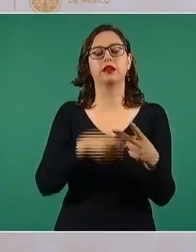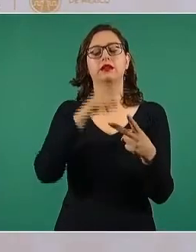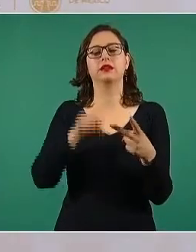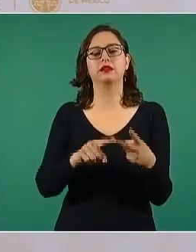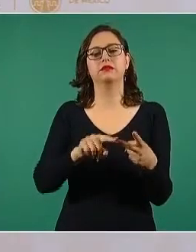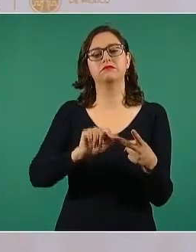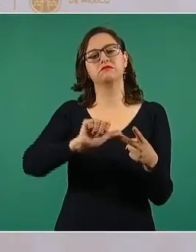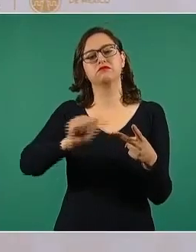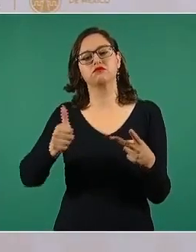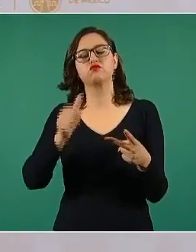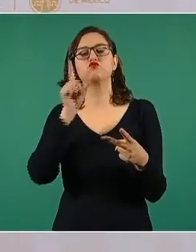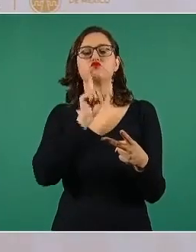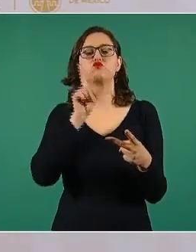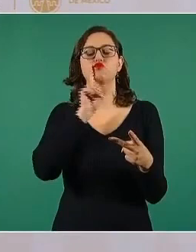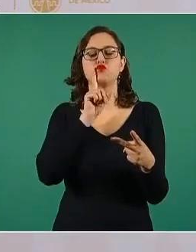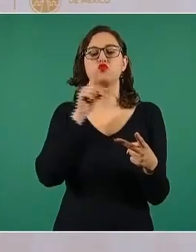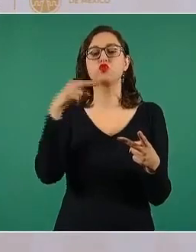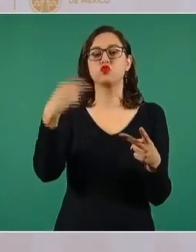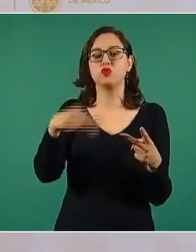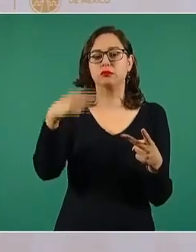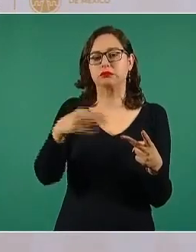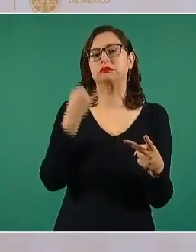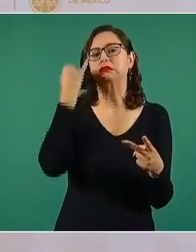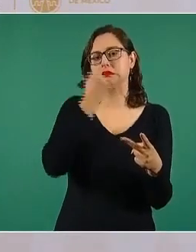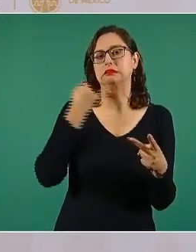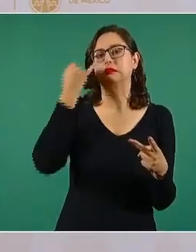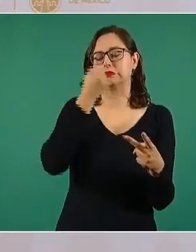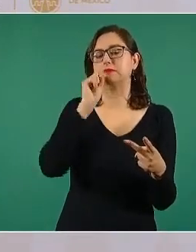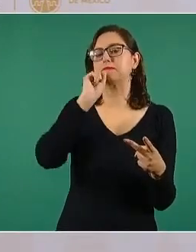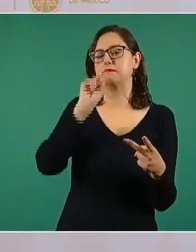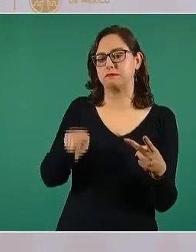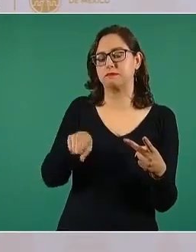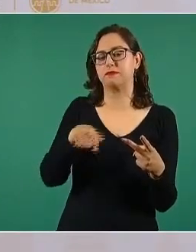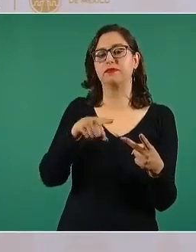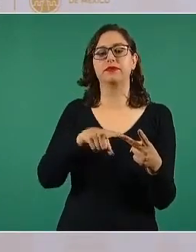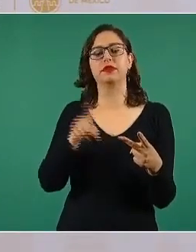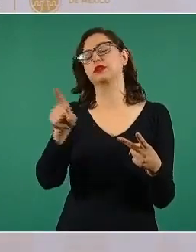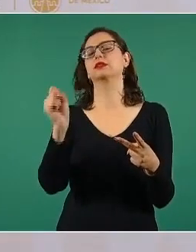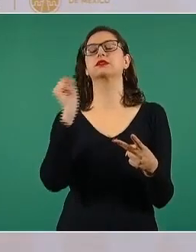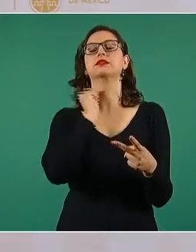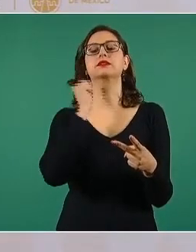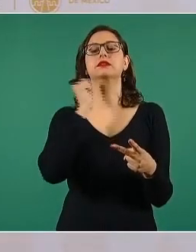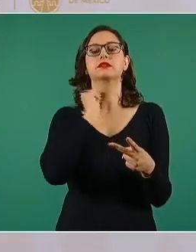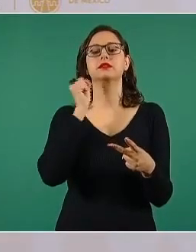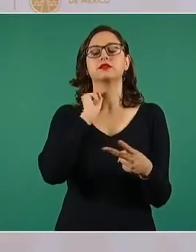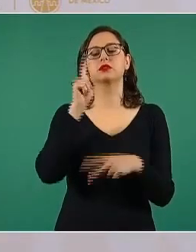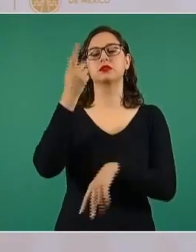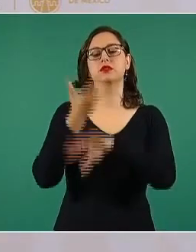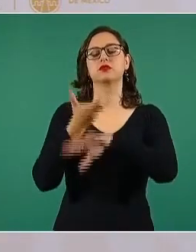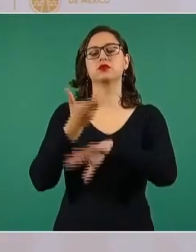Hamsita Mae Peshlakay, senadora del estado de Arizona.